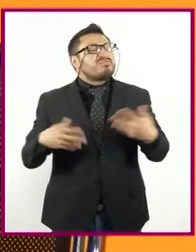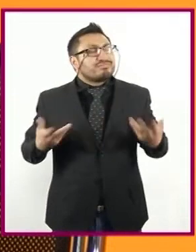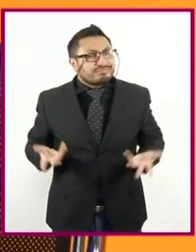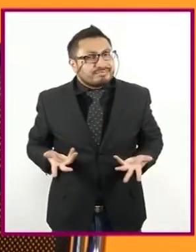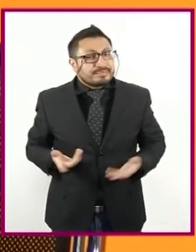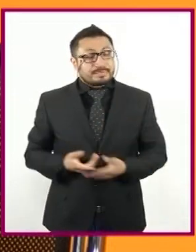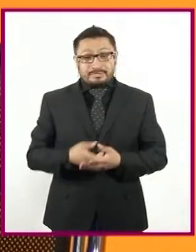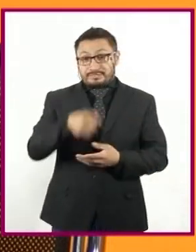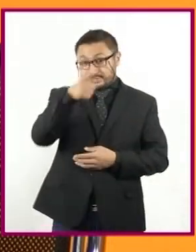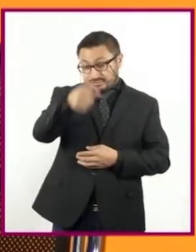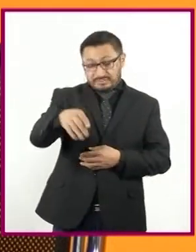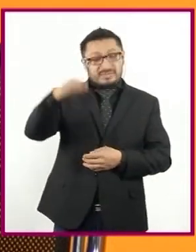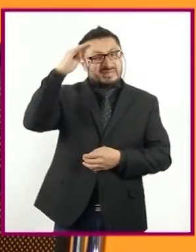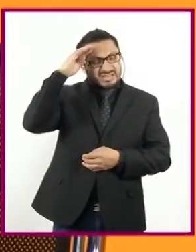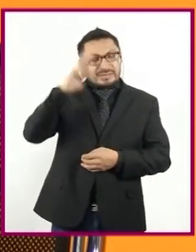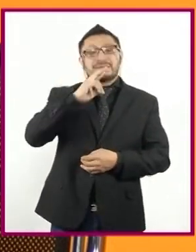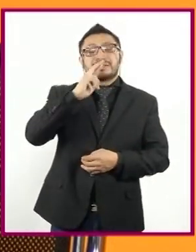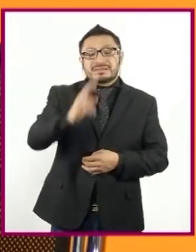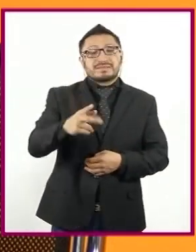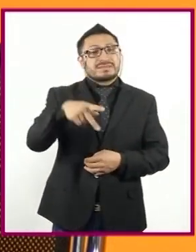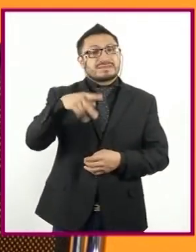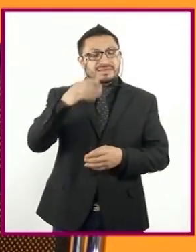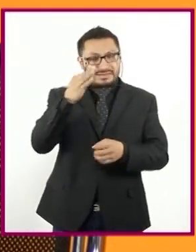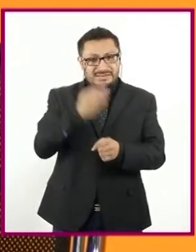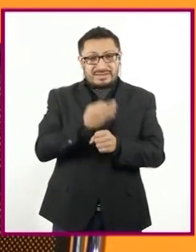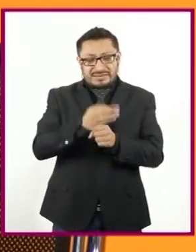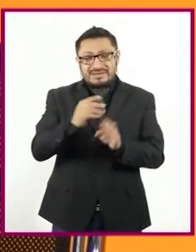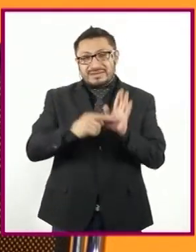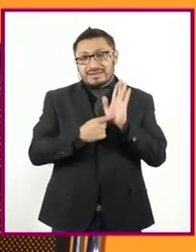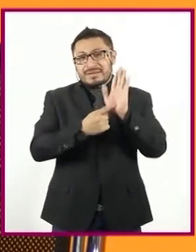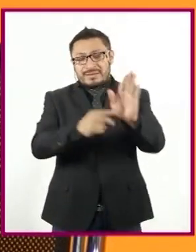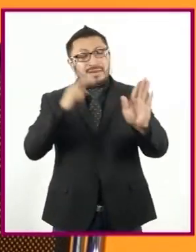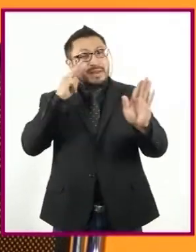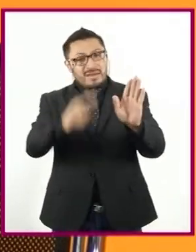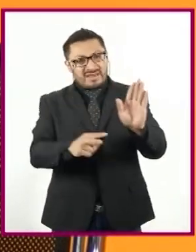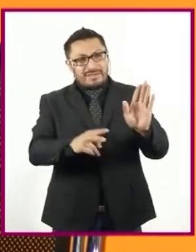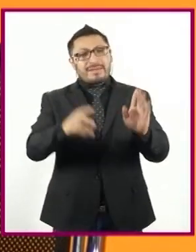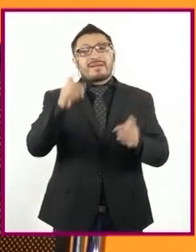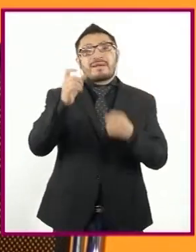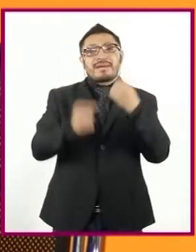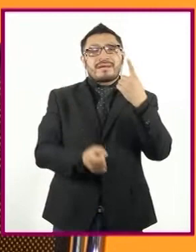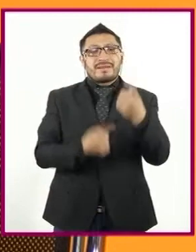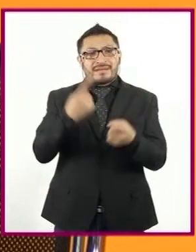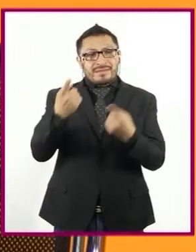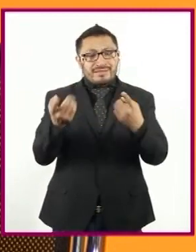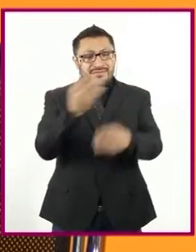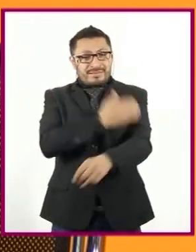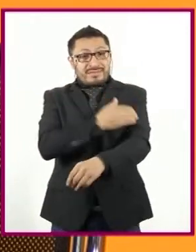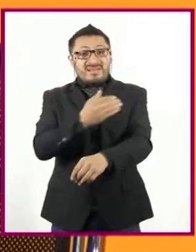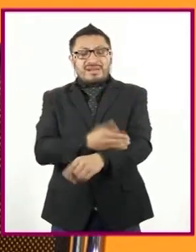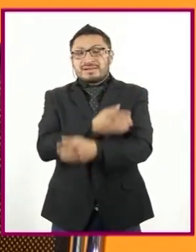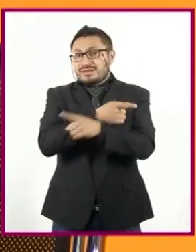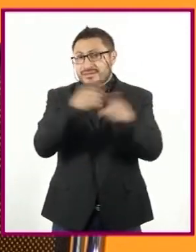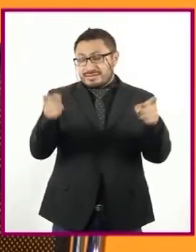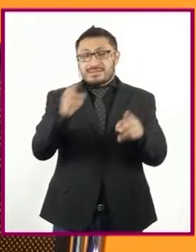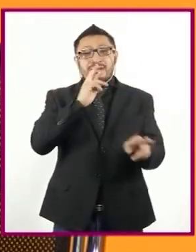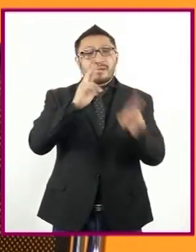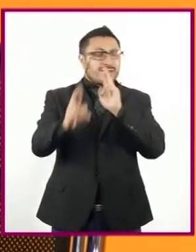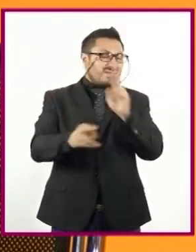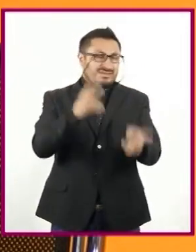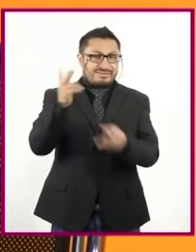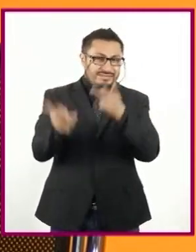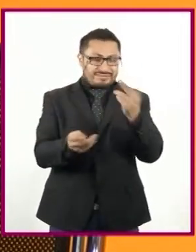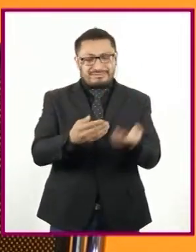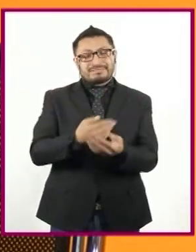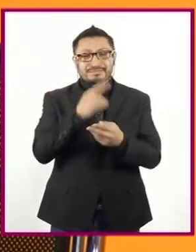Mientras piensan en sus respuestas, acompáñenos a ver la siguiente cápsula donde algunos de sus compañeros responden a